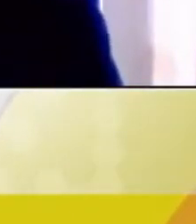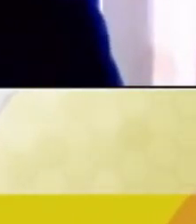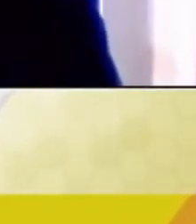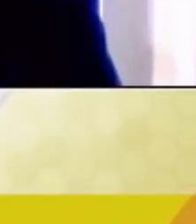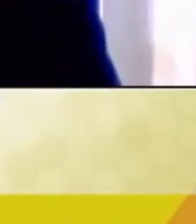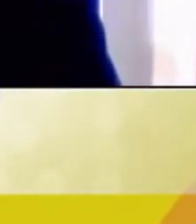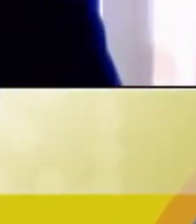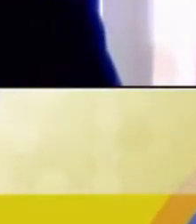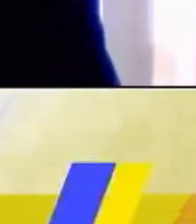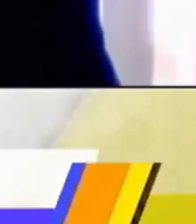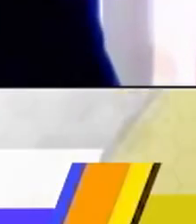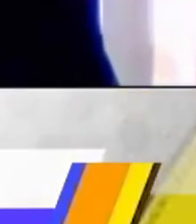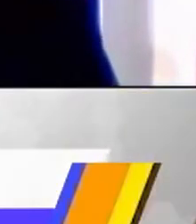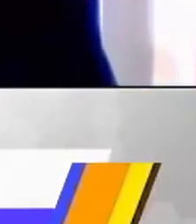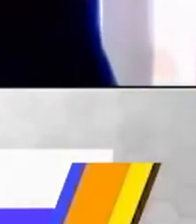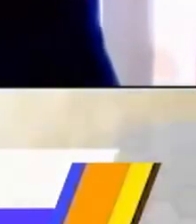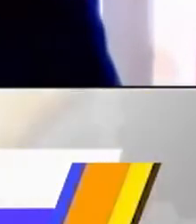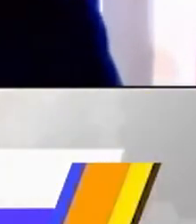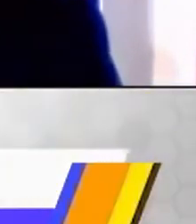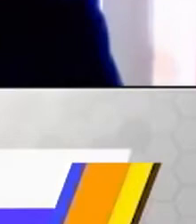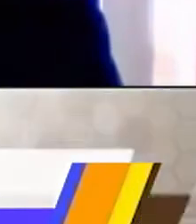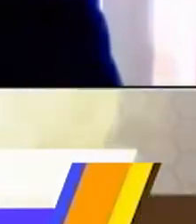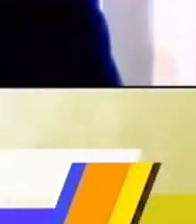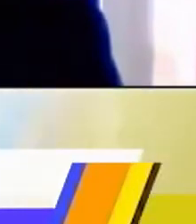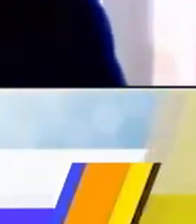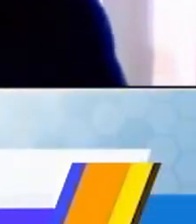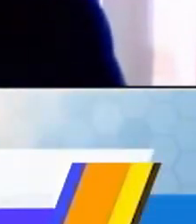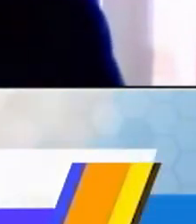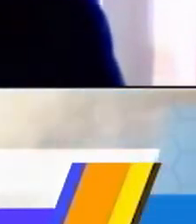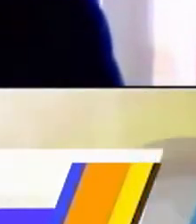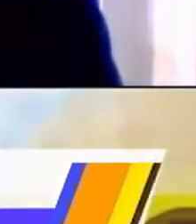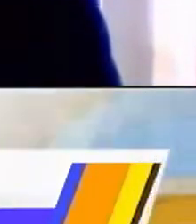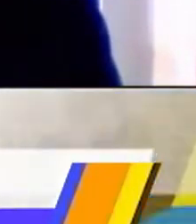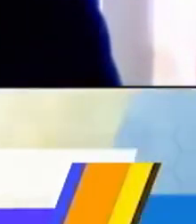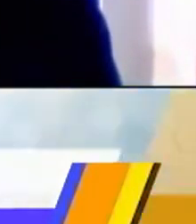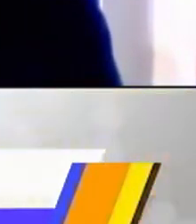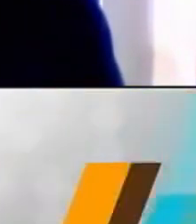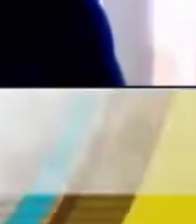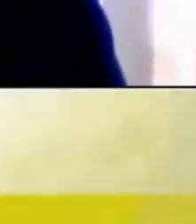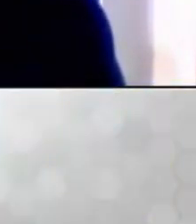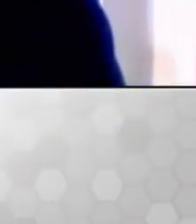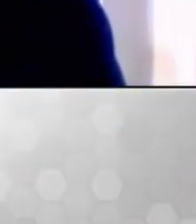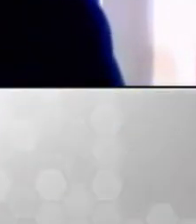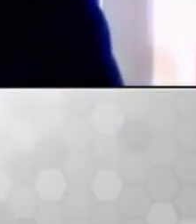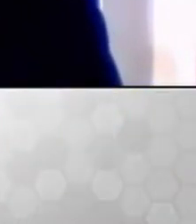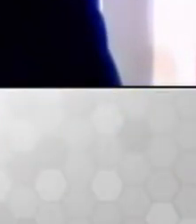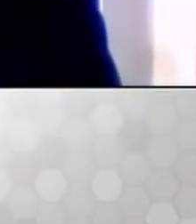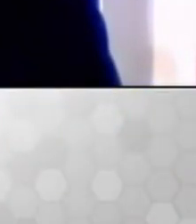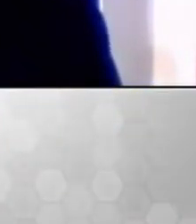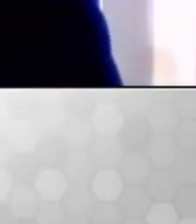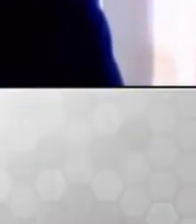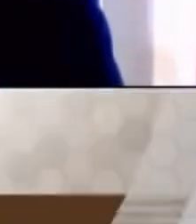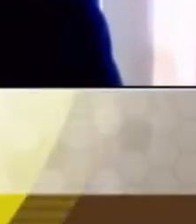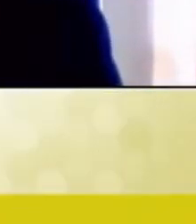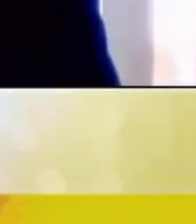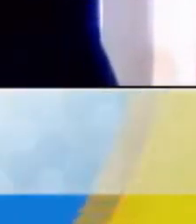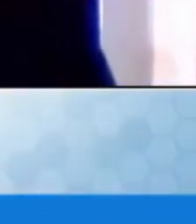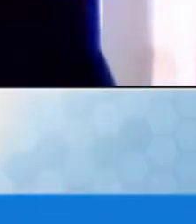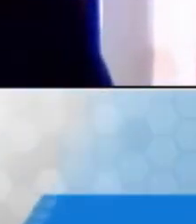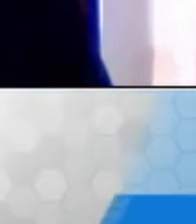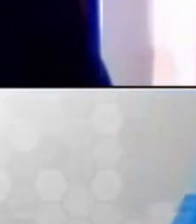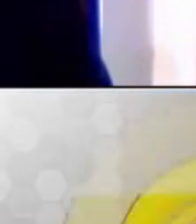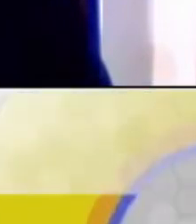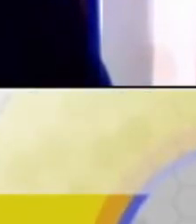quieres, más tarde me odias. Hoy estás contento, mañana estás completamente enojado.